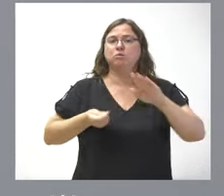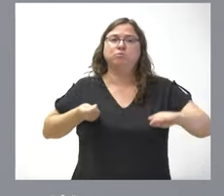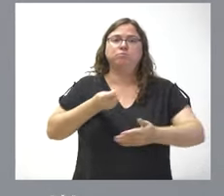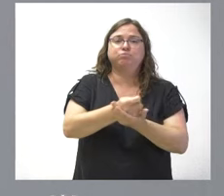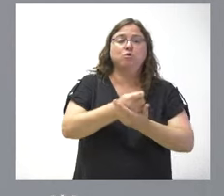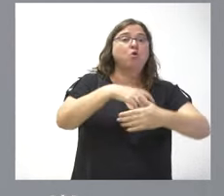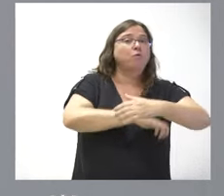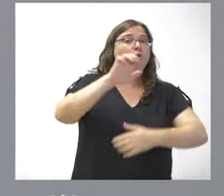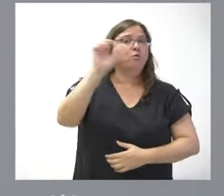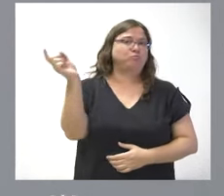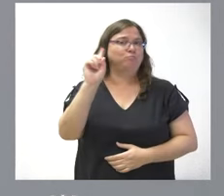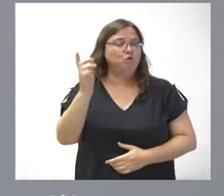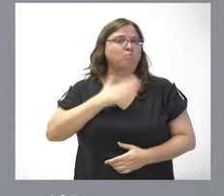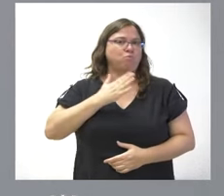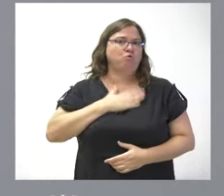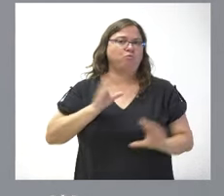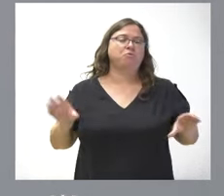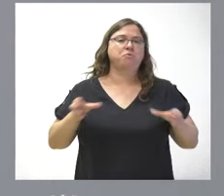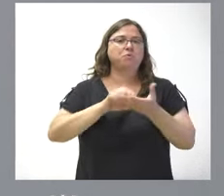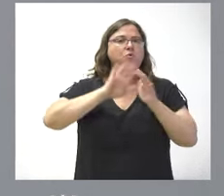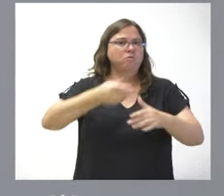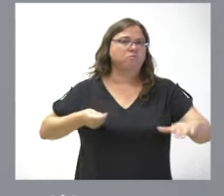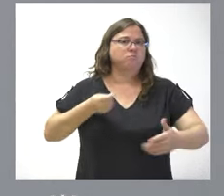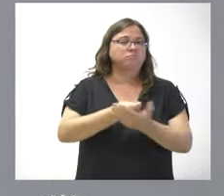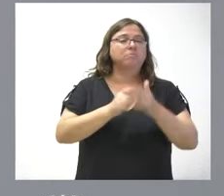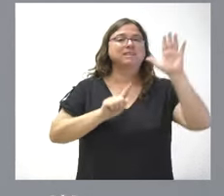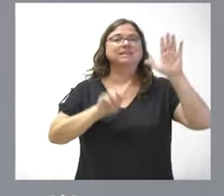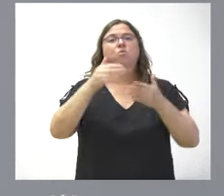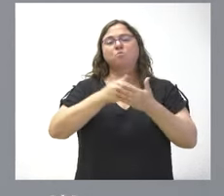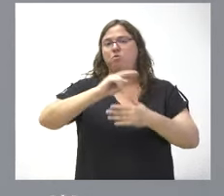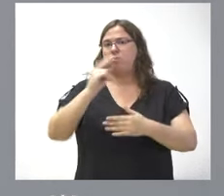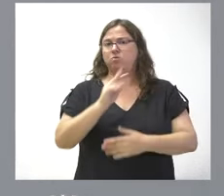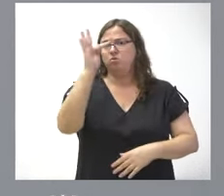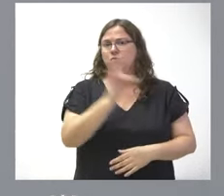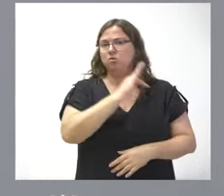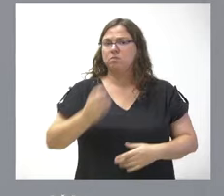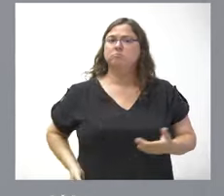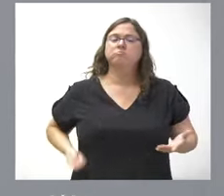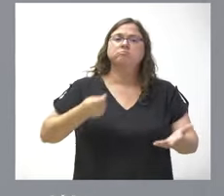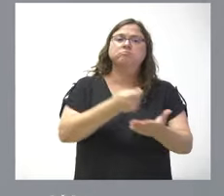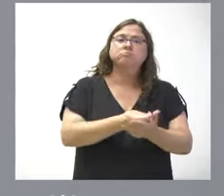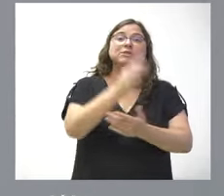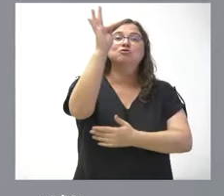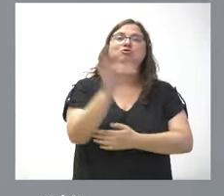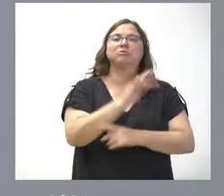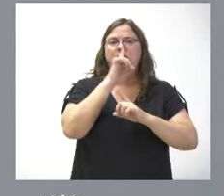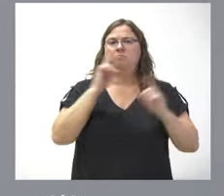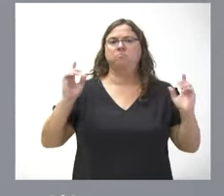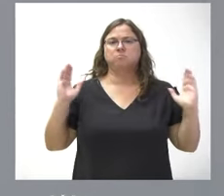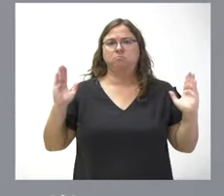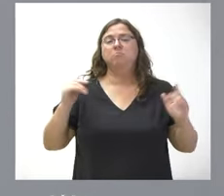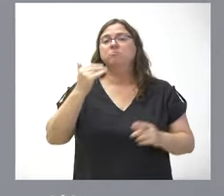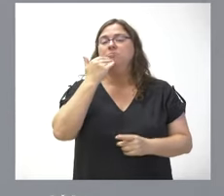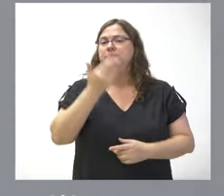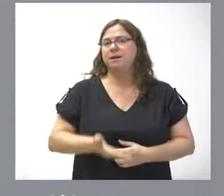ser con fondos europeos y por tanto con financiación propia de la junta de Castilla y león los 64 millones de euros que va a costar el conjunto del ejercicio por tanto